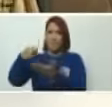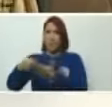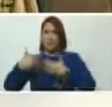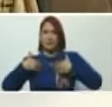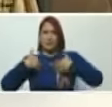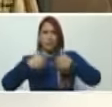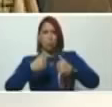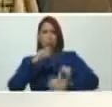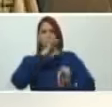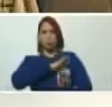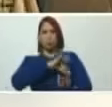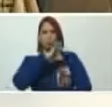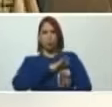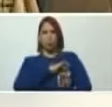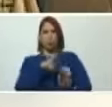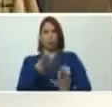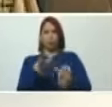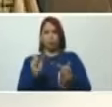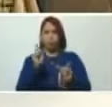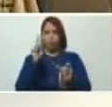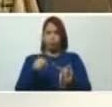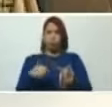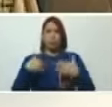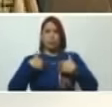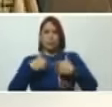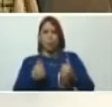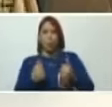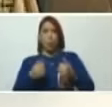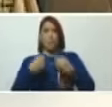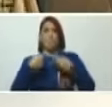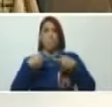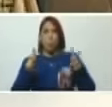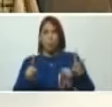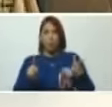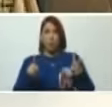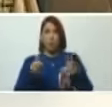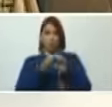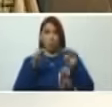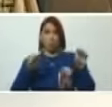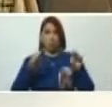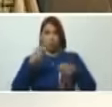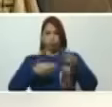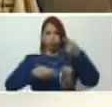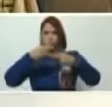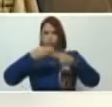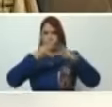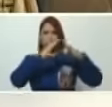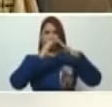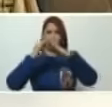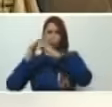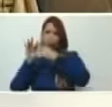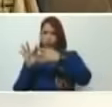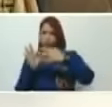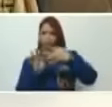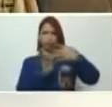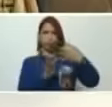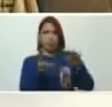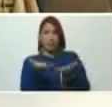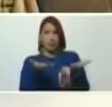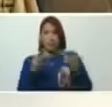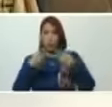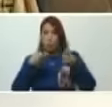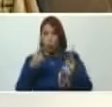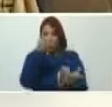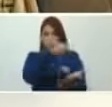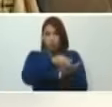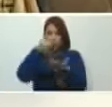social, los salarios, la salud pública, la educación pública, la construcción de vivienda, el funcionamiento de los servicios públicos, la